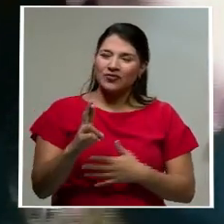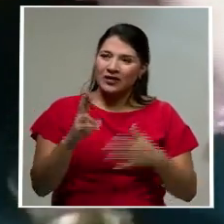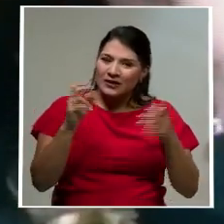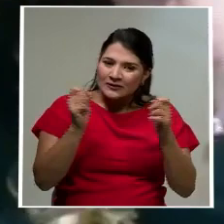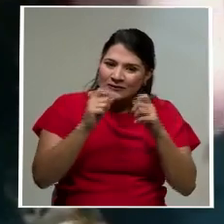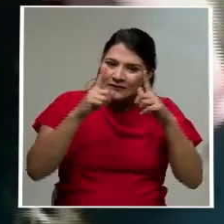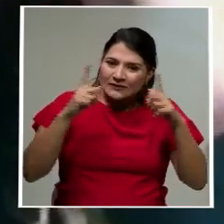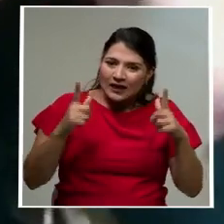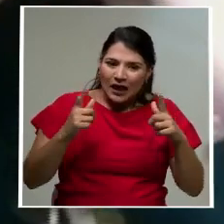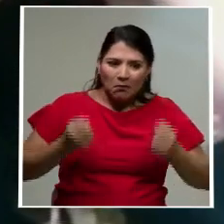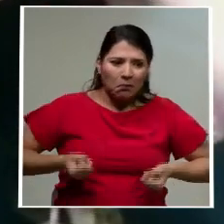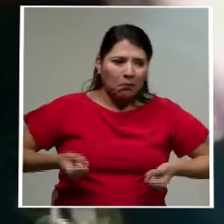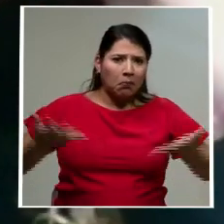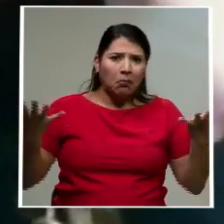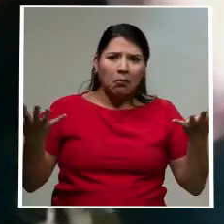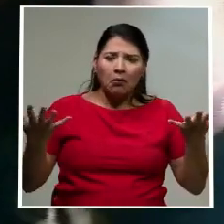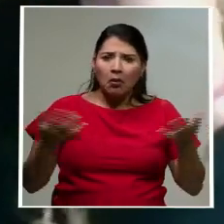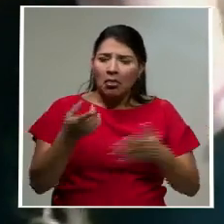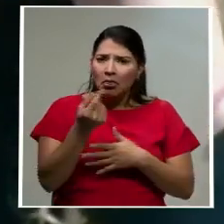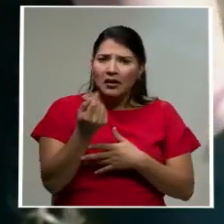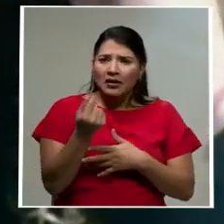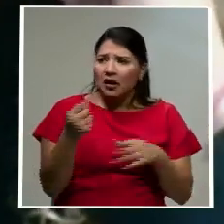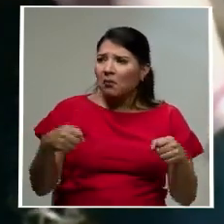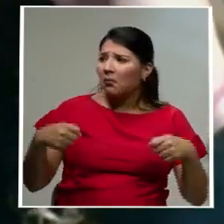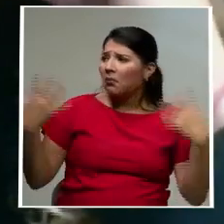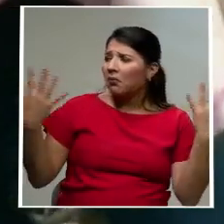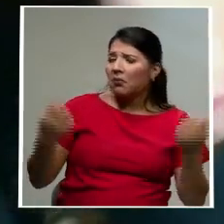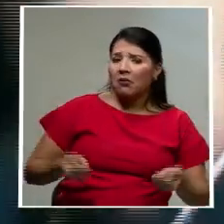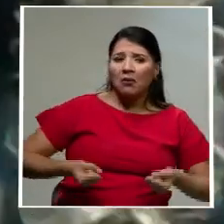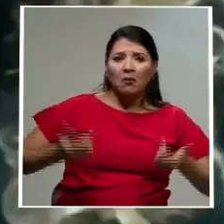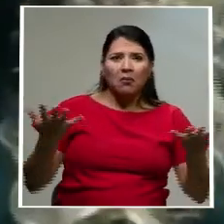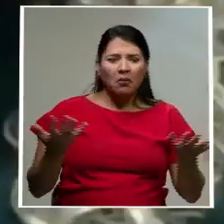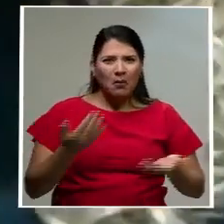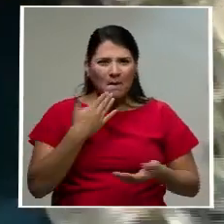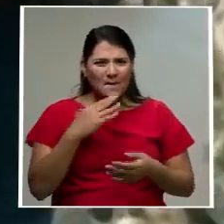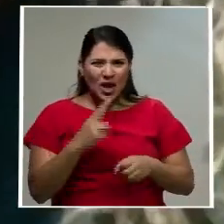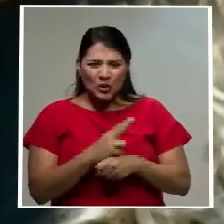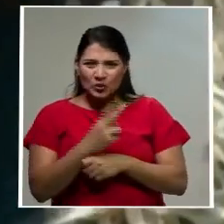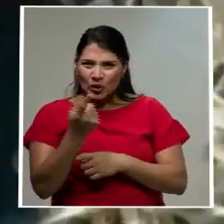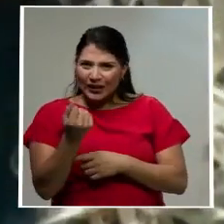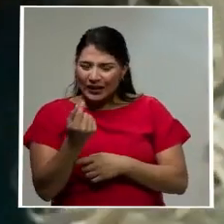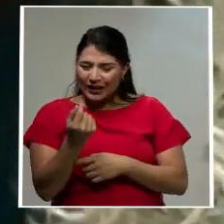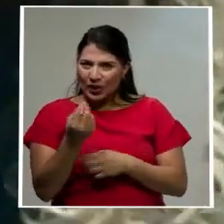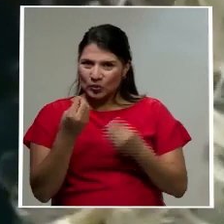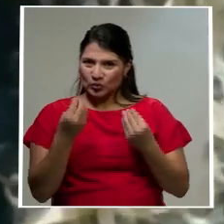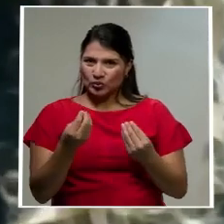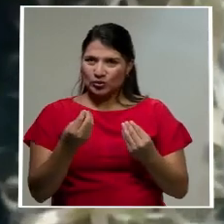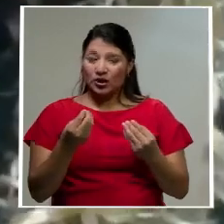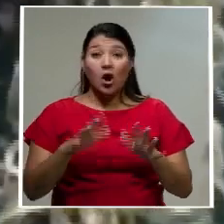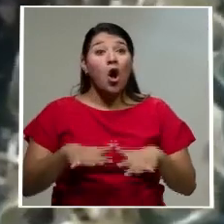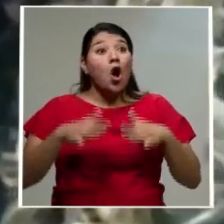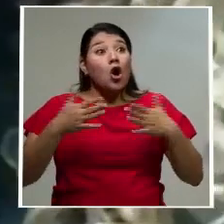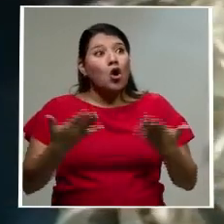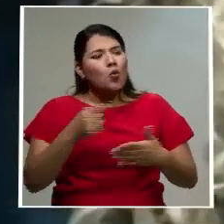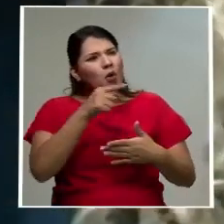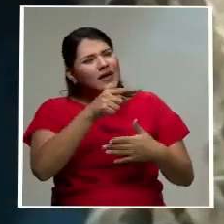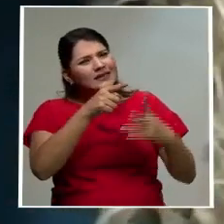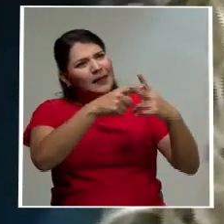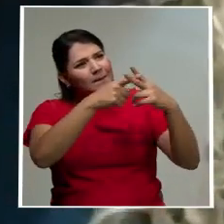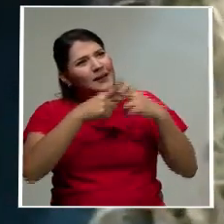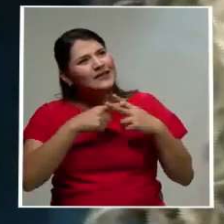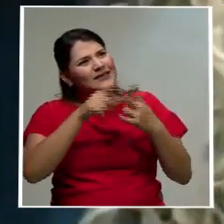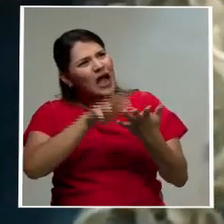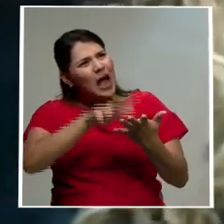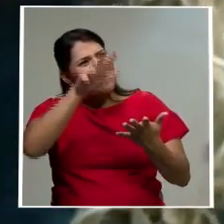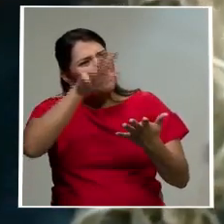el desperdicio de recursos que tenemos. ¿Cómo este préstamo se aprobó